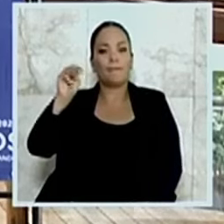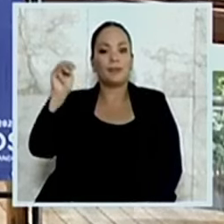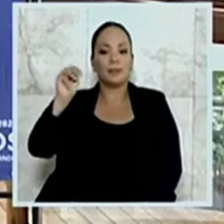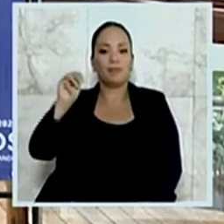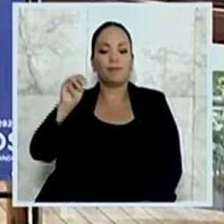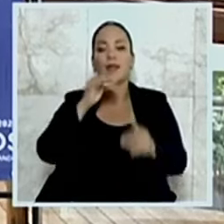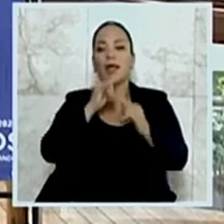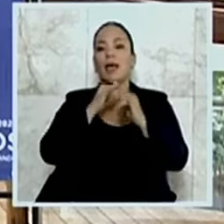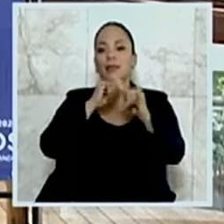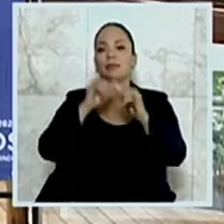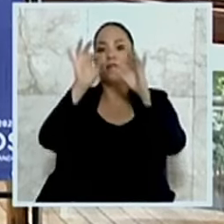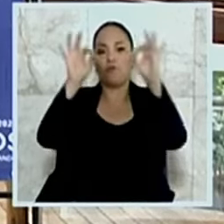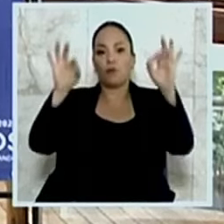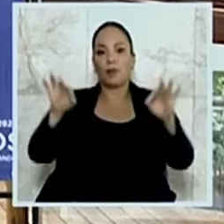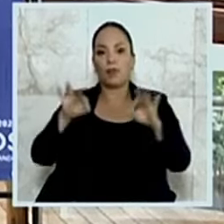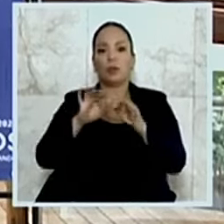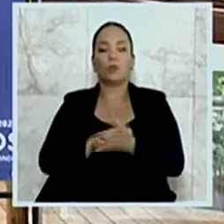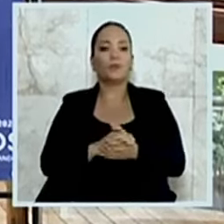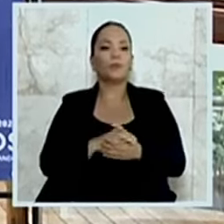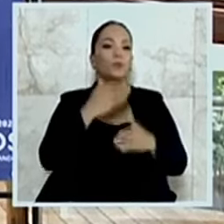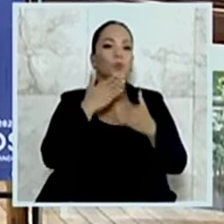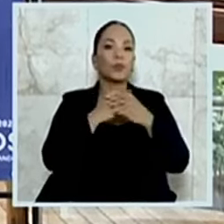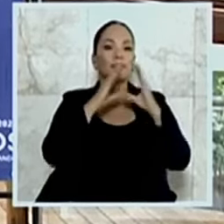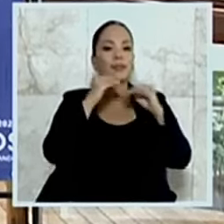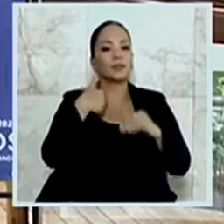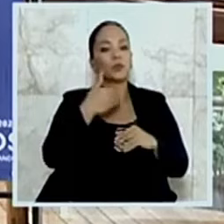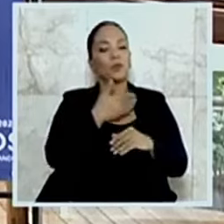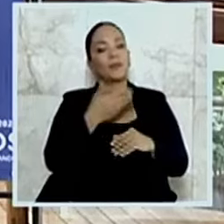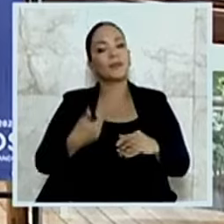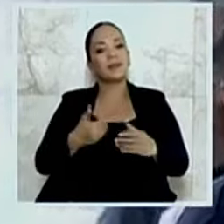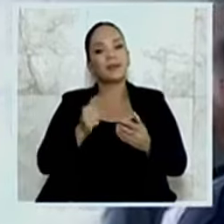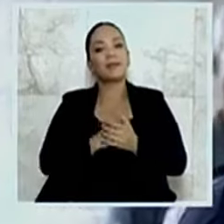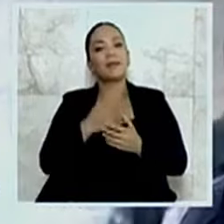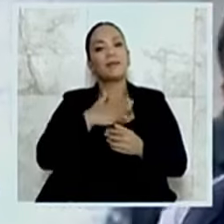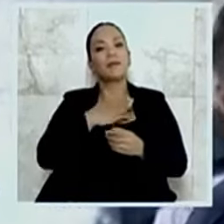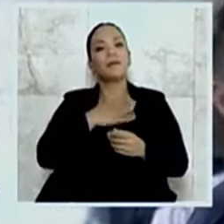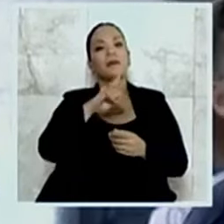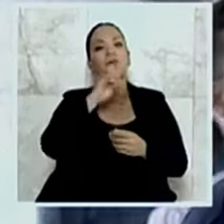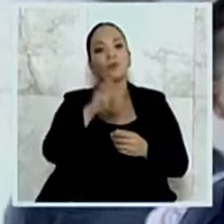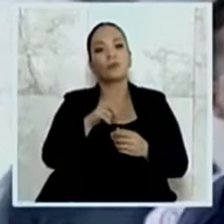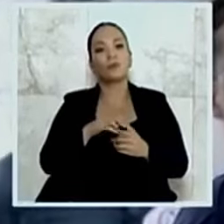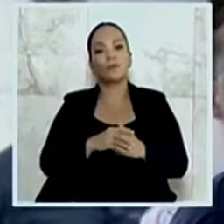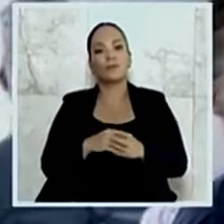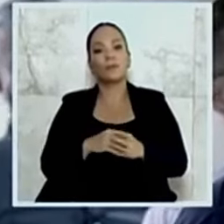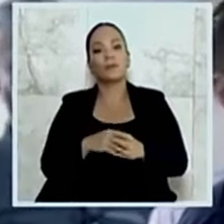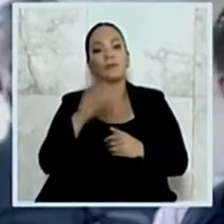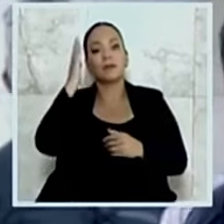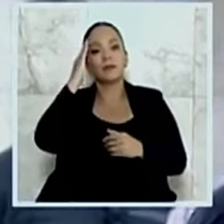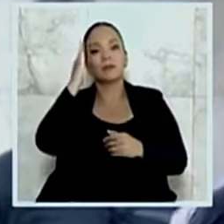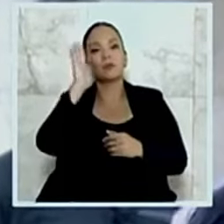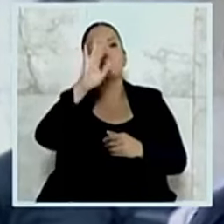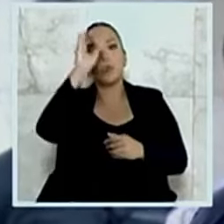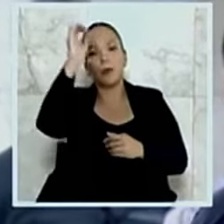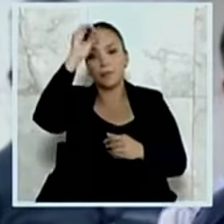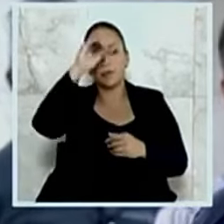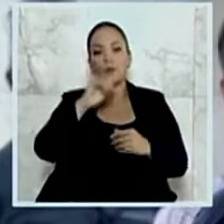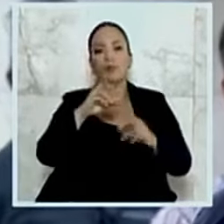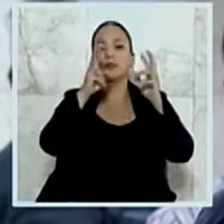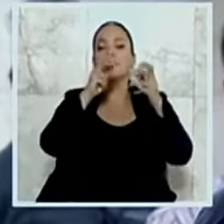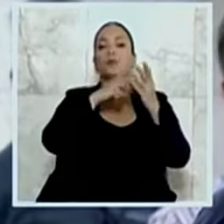con Eduardo Vega de La Teja. Nos encuentra Brandon Mesén de Extra